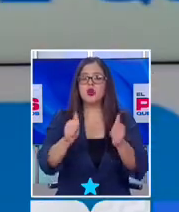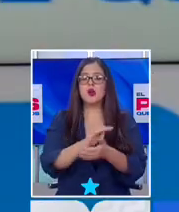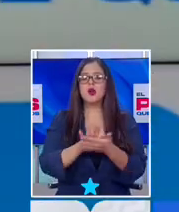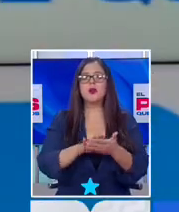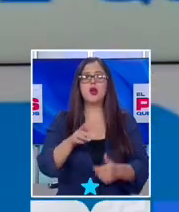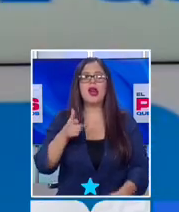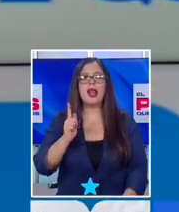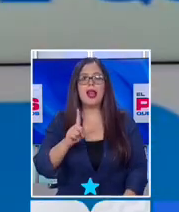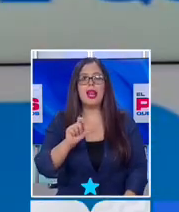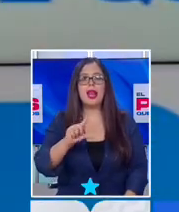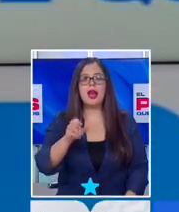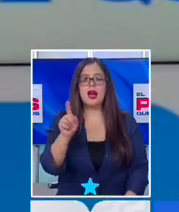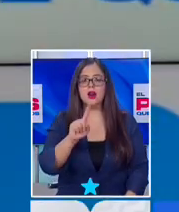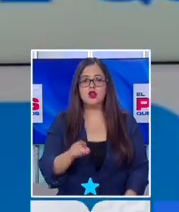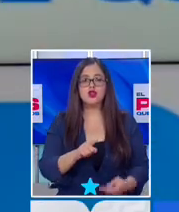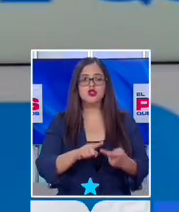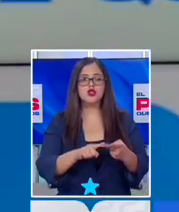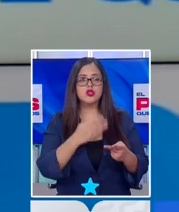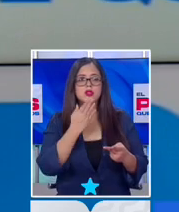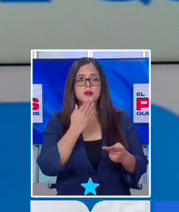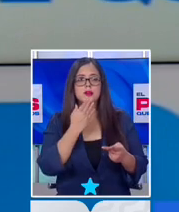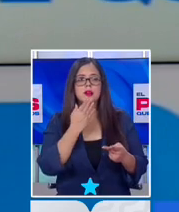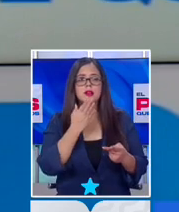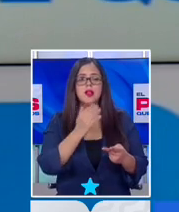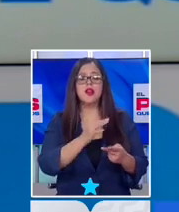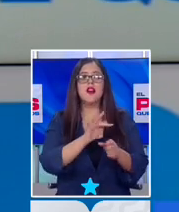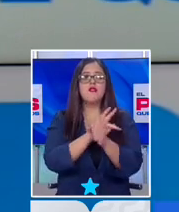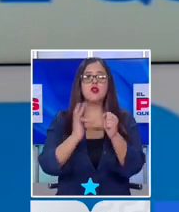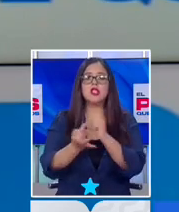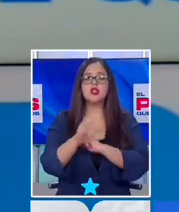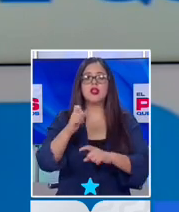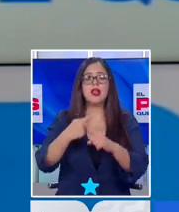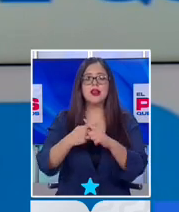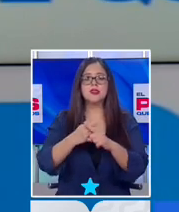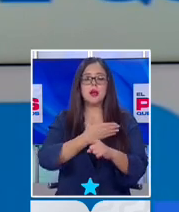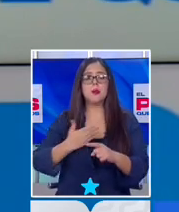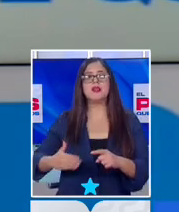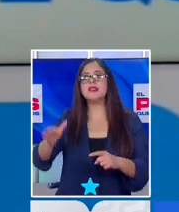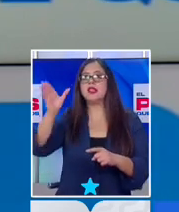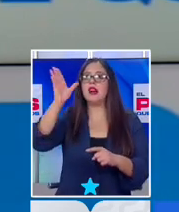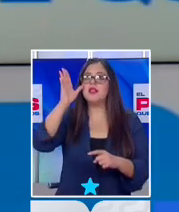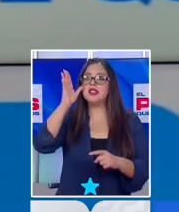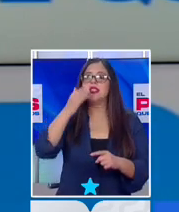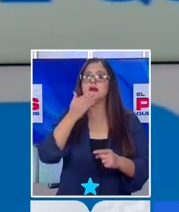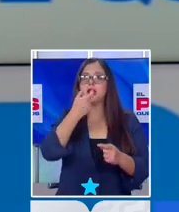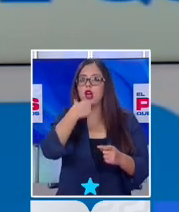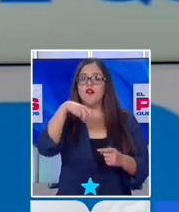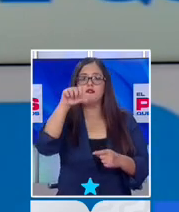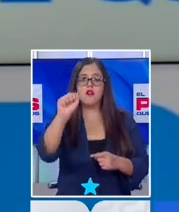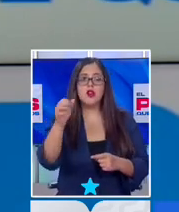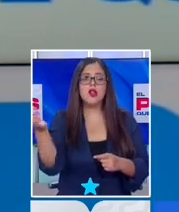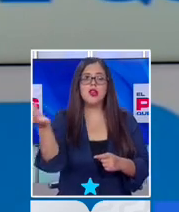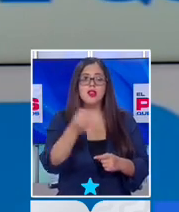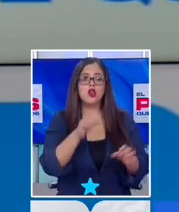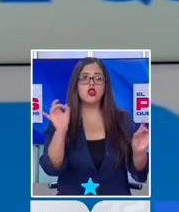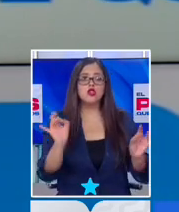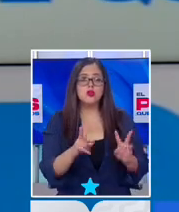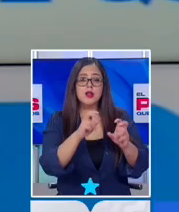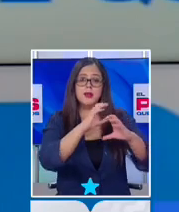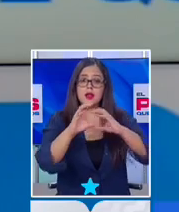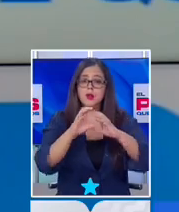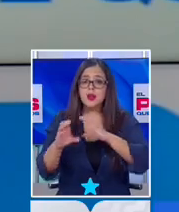lagos- la fundación de la ex presidenta michelle bachelet el propio presidente gabriel boric que dijo aquí no es solamente un tema